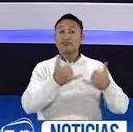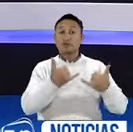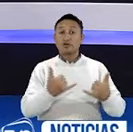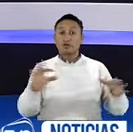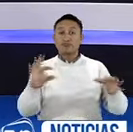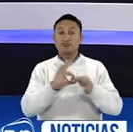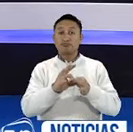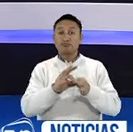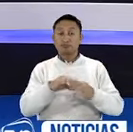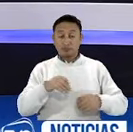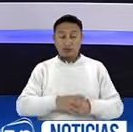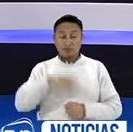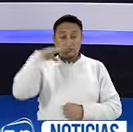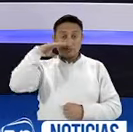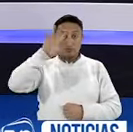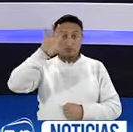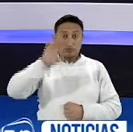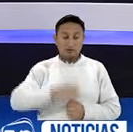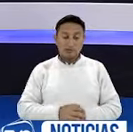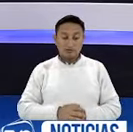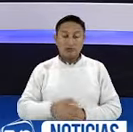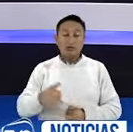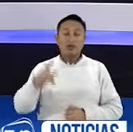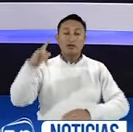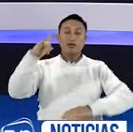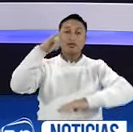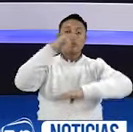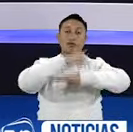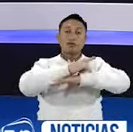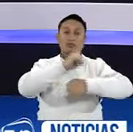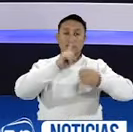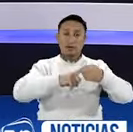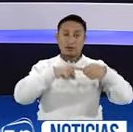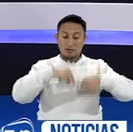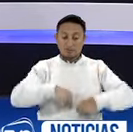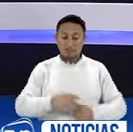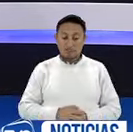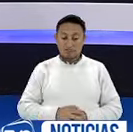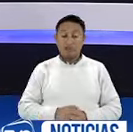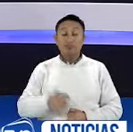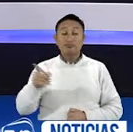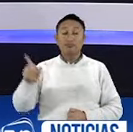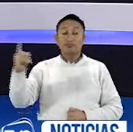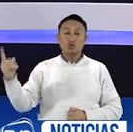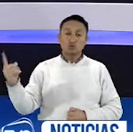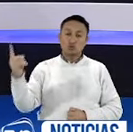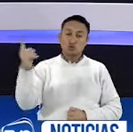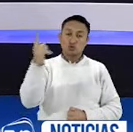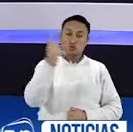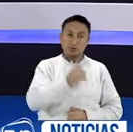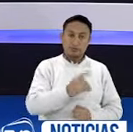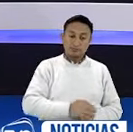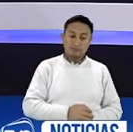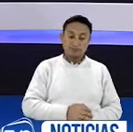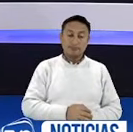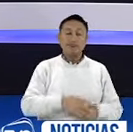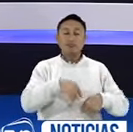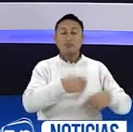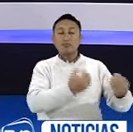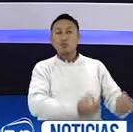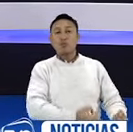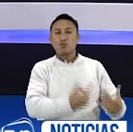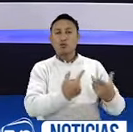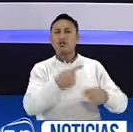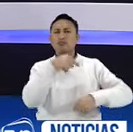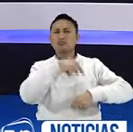con nuestra compañera Marilyn Jaramillo, quien se encuentra en el aeropuerto de Tababela, hasta donde llegará Daniel Salcedo. Marilyn, cuéntanos a